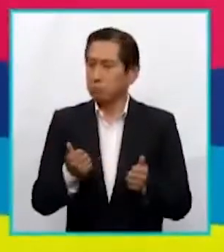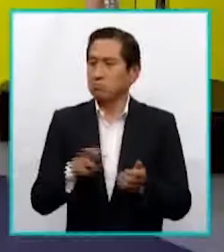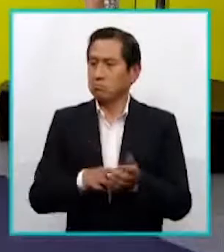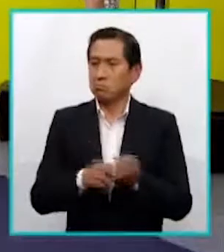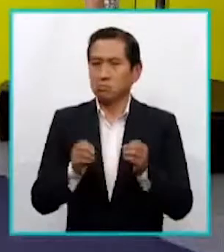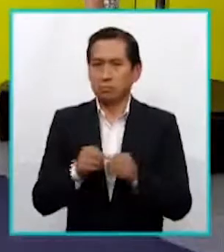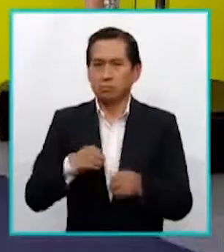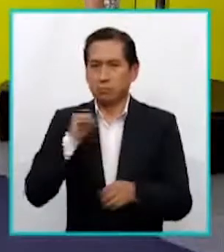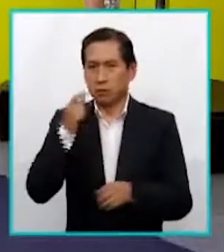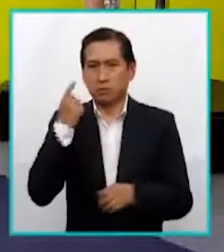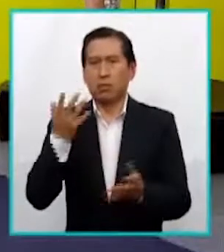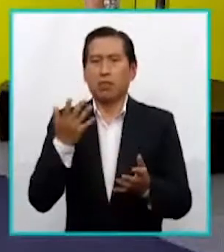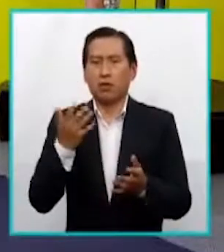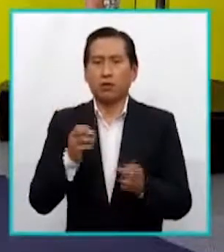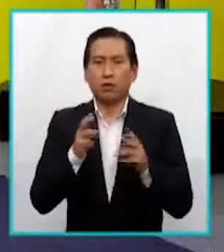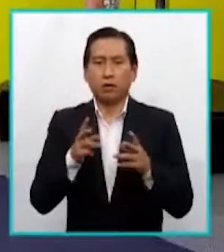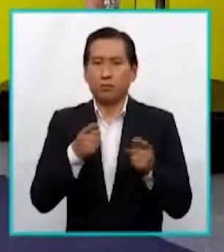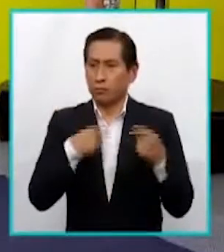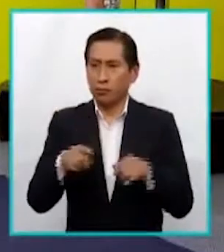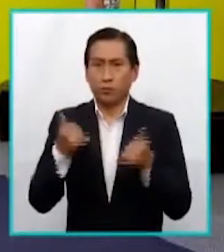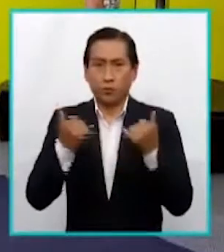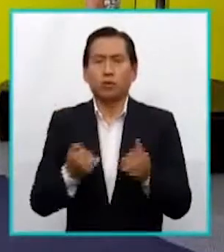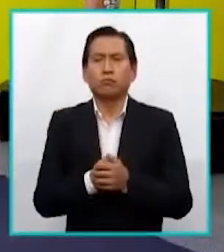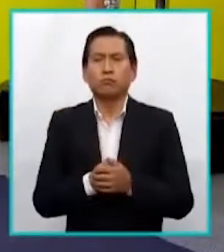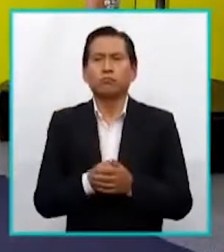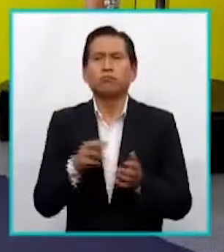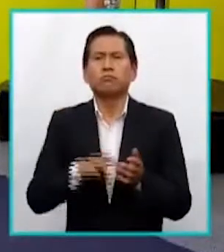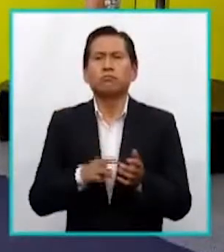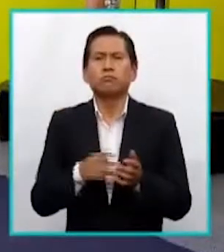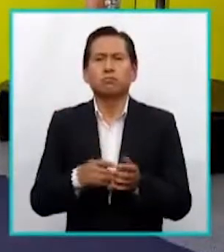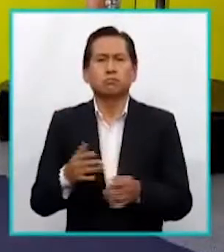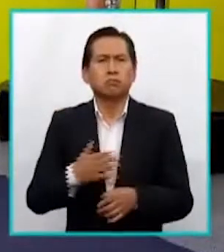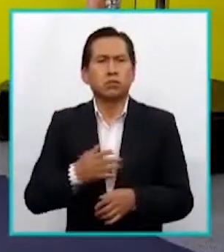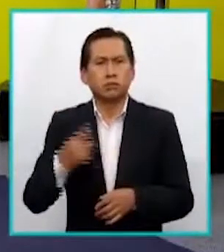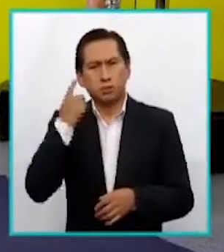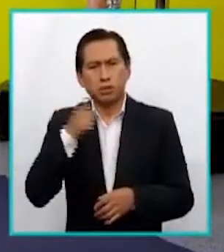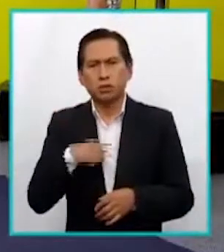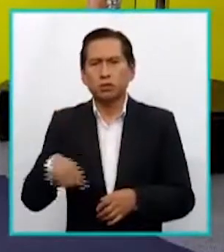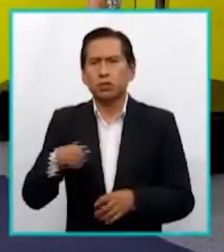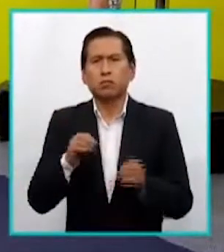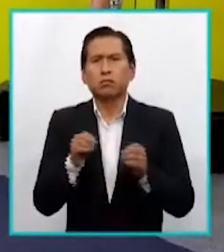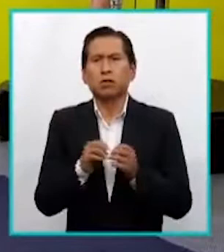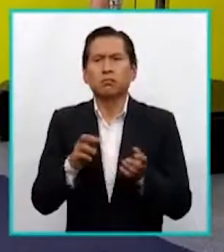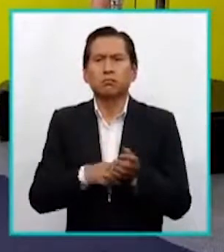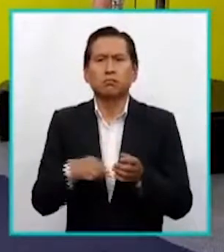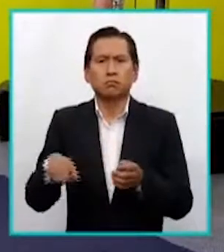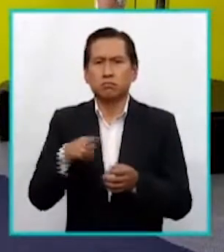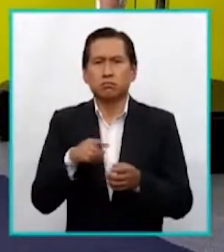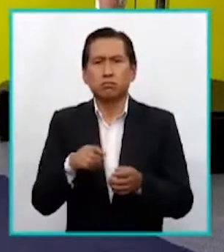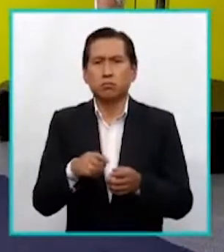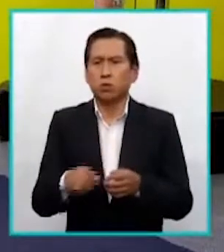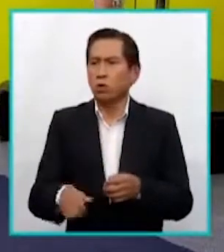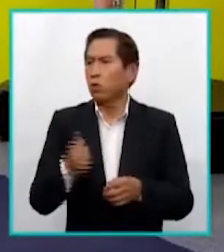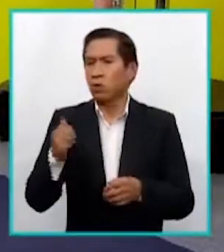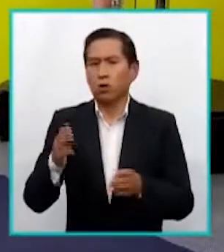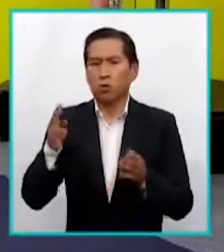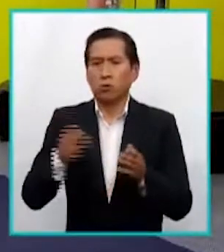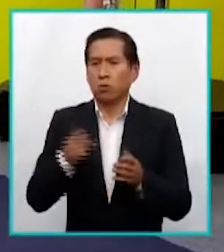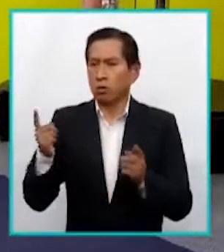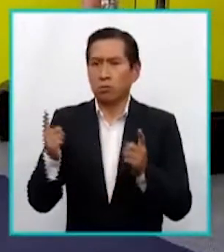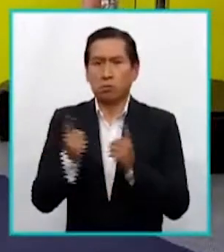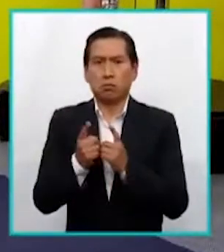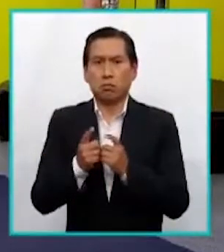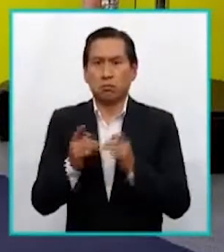estaba mandando mañana. Bueno, ok, vayan hoy. ¿Qué significa, me imagino, para ustedes el estar tocando con otros artistas,